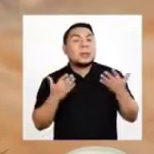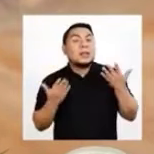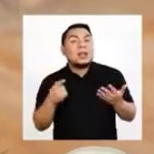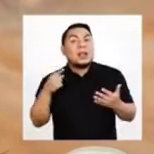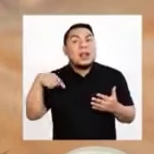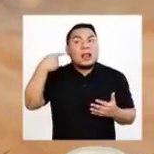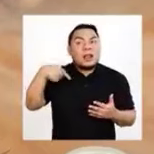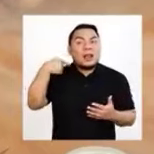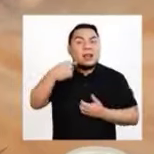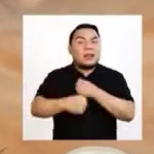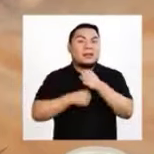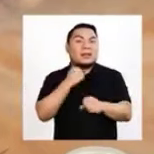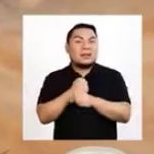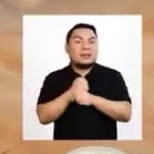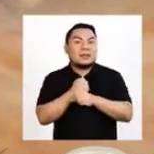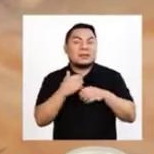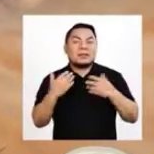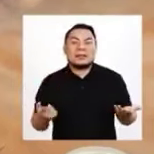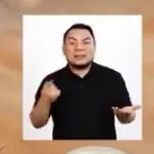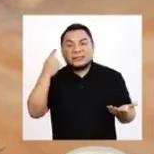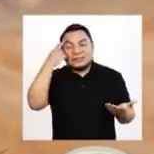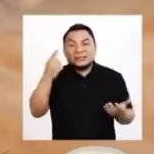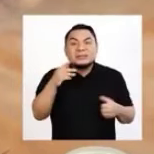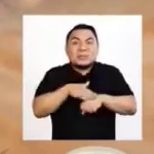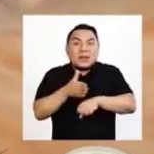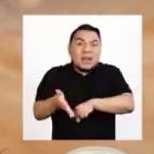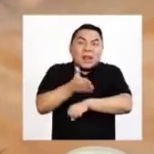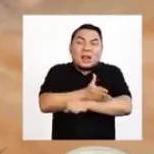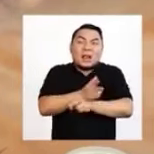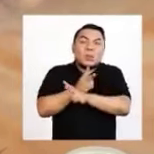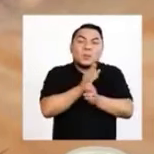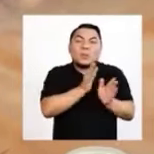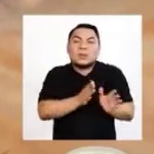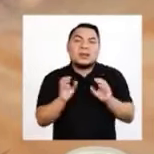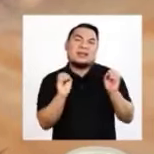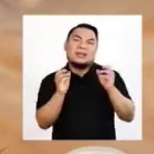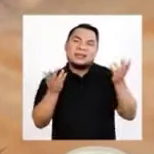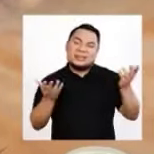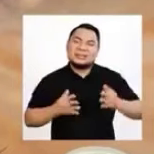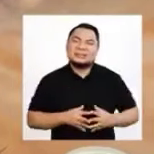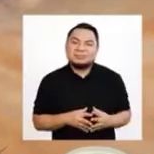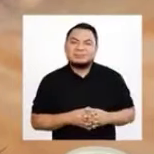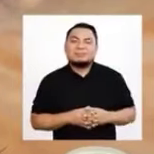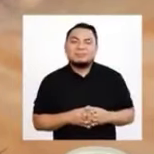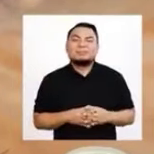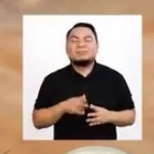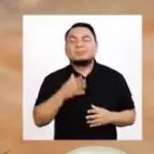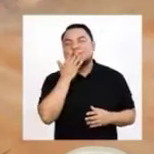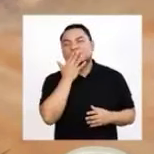que, como cada año, ¡hubo falta de prevención!